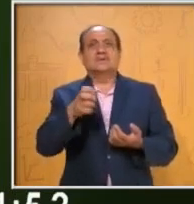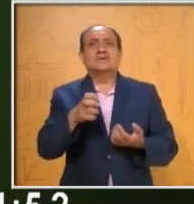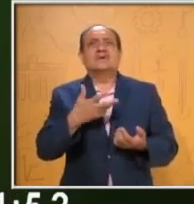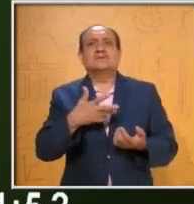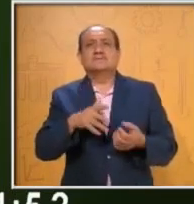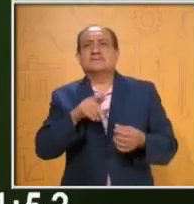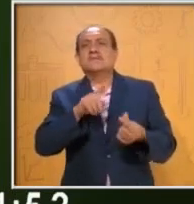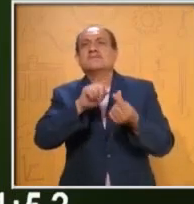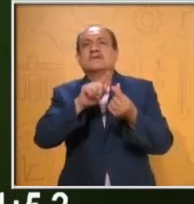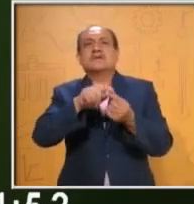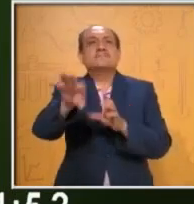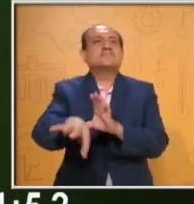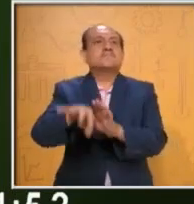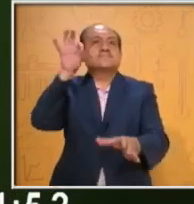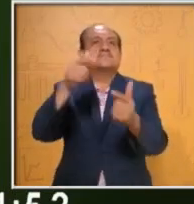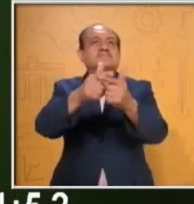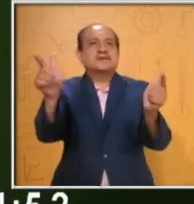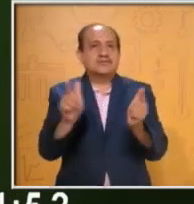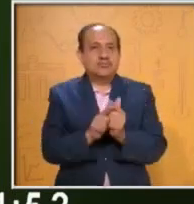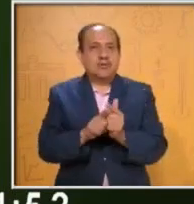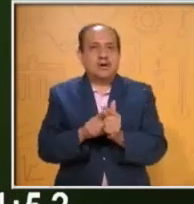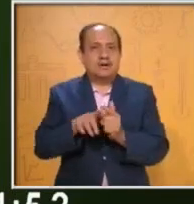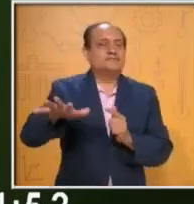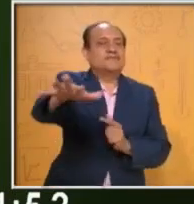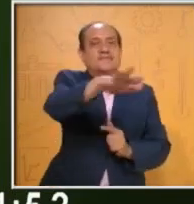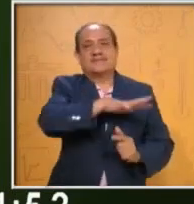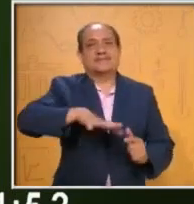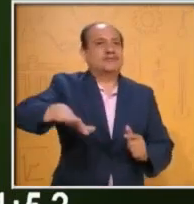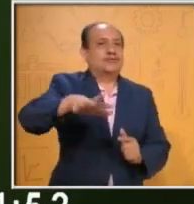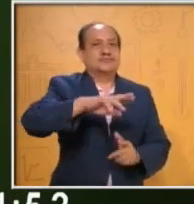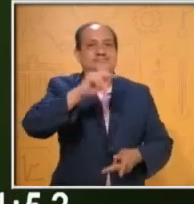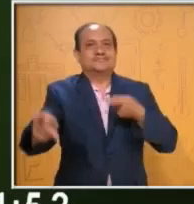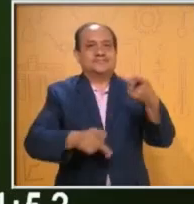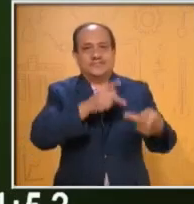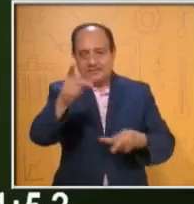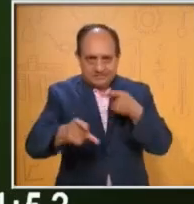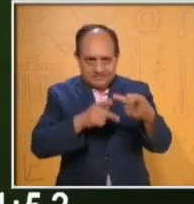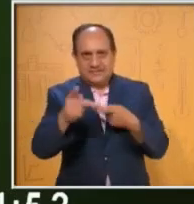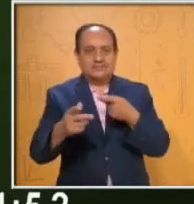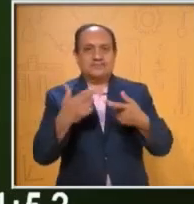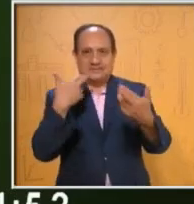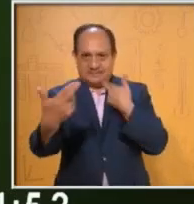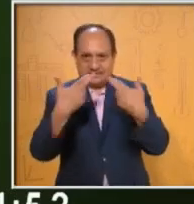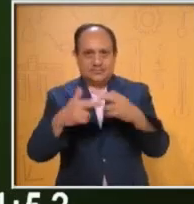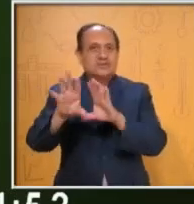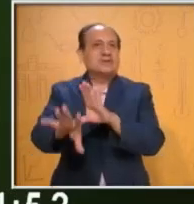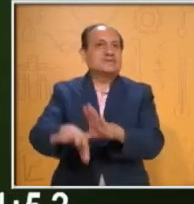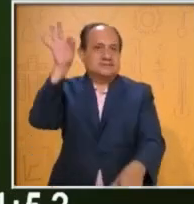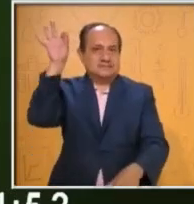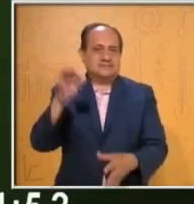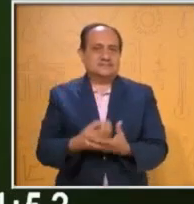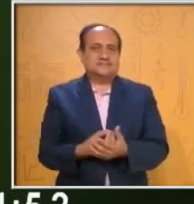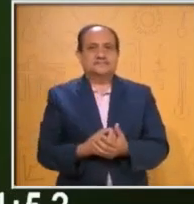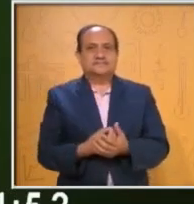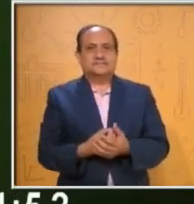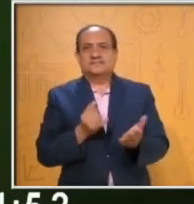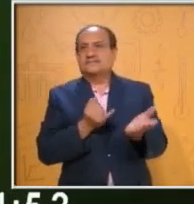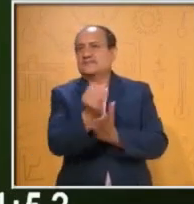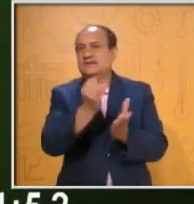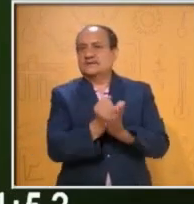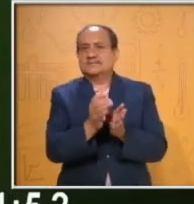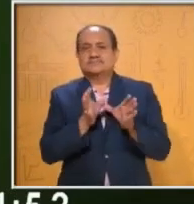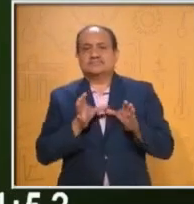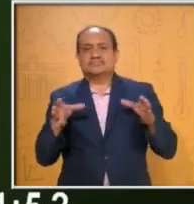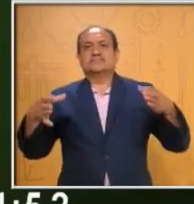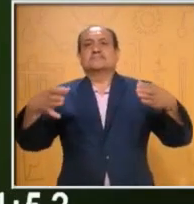elige ese representante de grupo? Pues todos los compañeros de esa aula. Muy bien, las decisiones